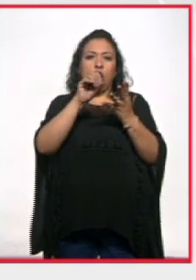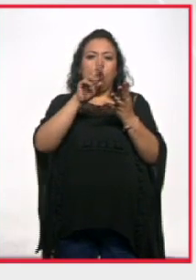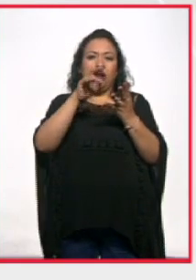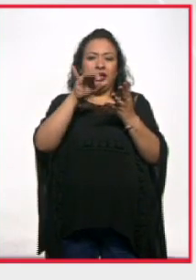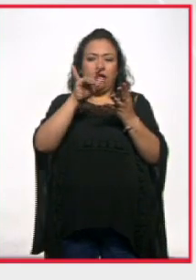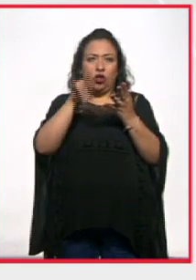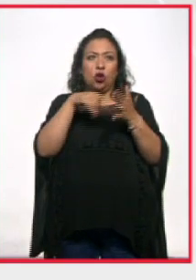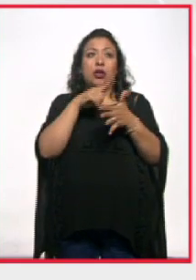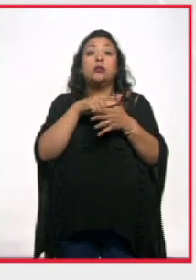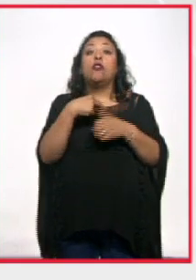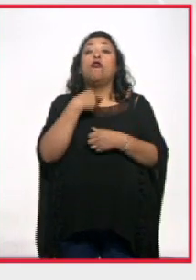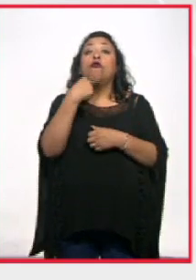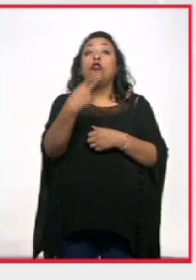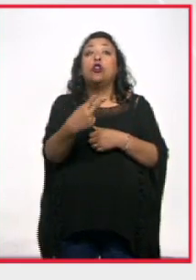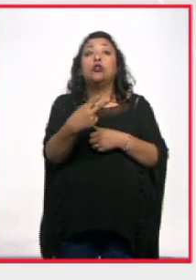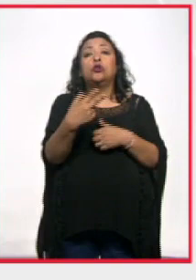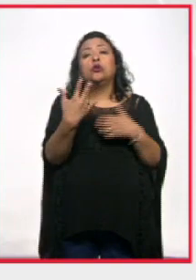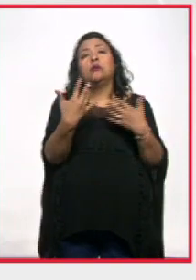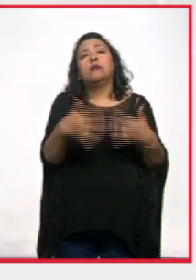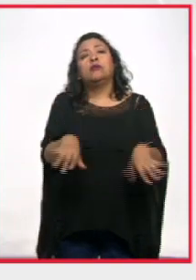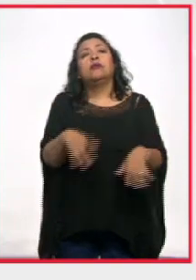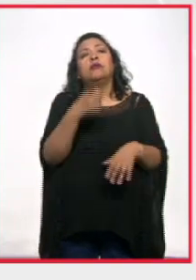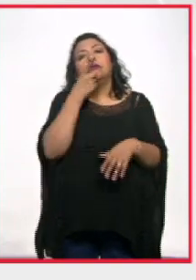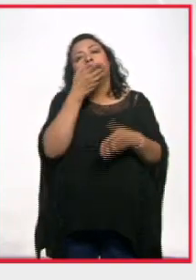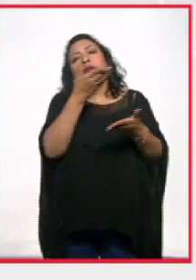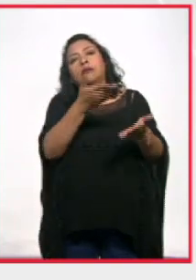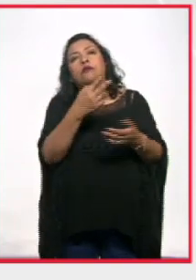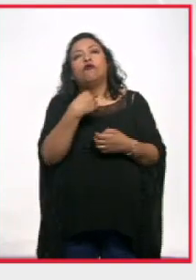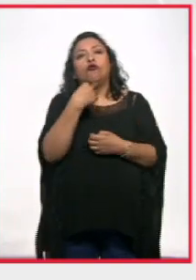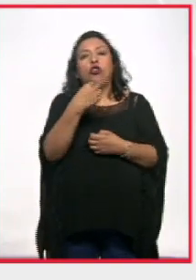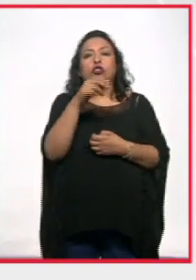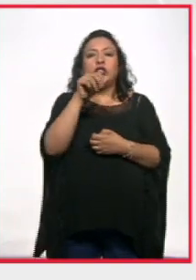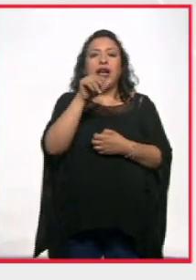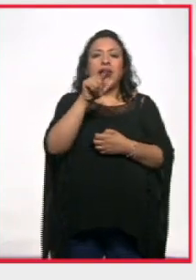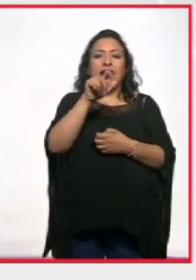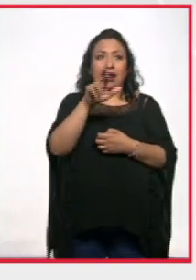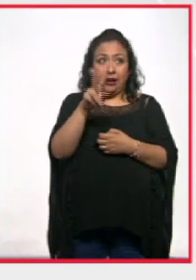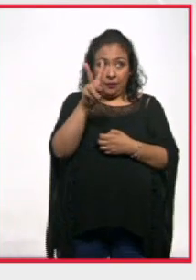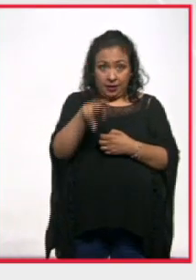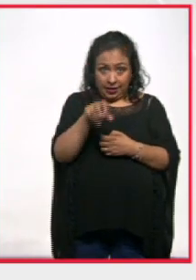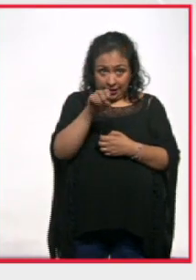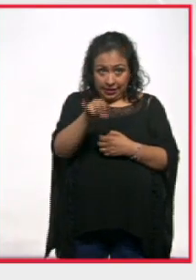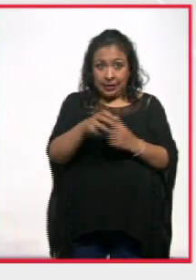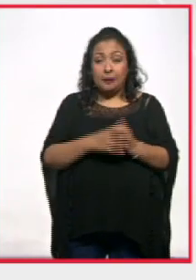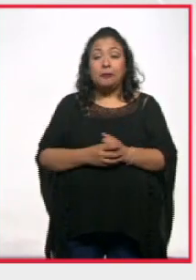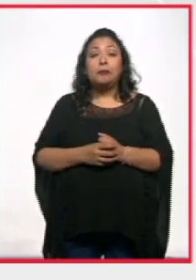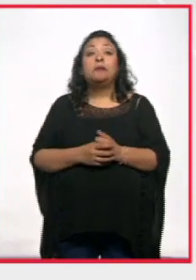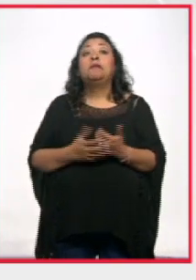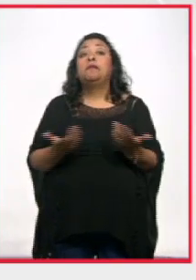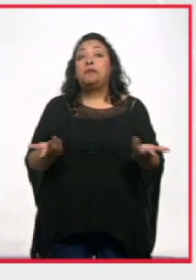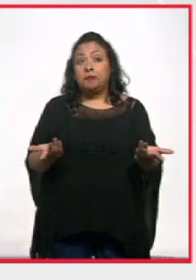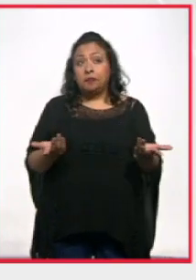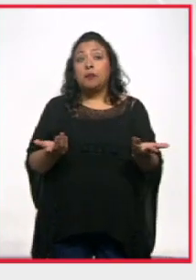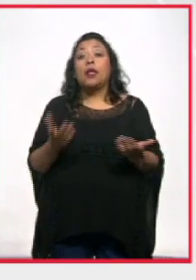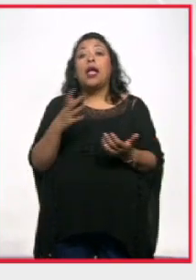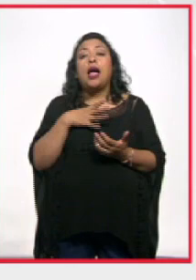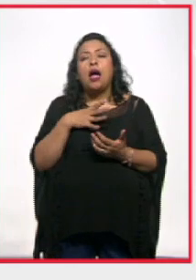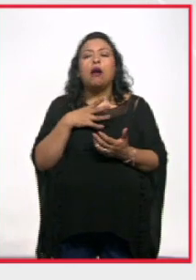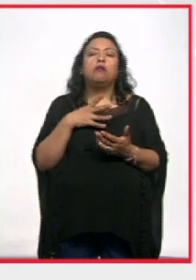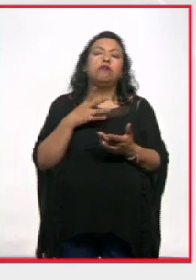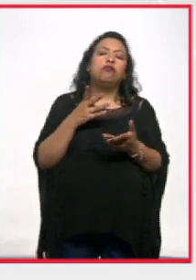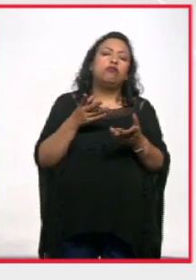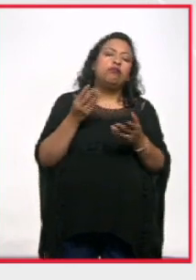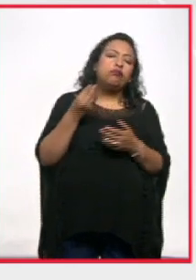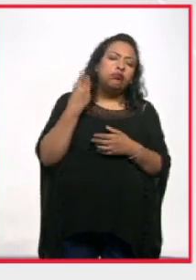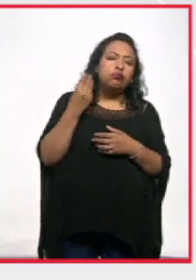Sáenz y la de la voz, ¿cómo se dice cursivamente? La de la voz es Ana Lara, ¿cierto? ¿Ellos cierto, son? Cierto. ¿Sí? Entonces, hay un pequeño conversatorio